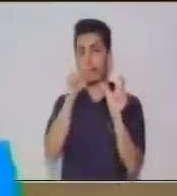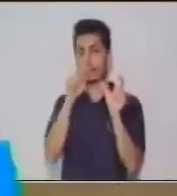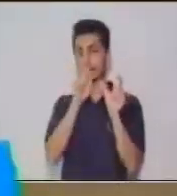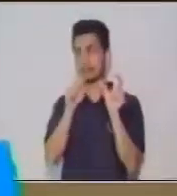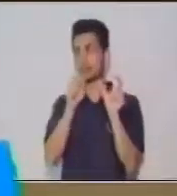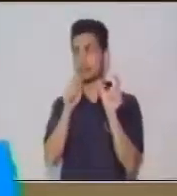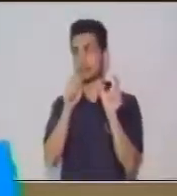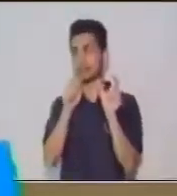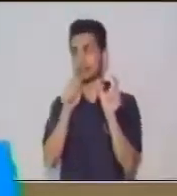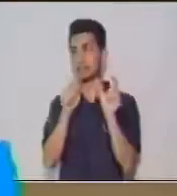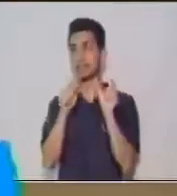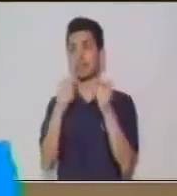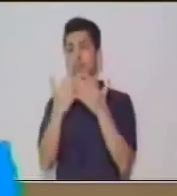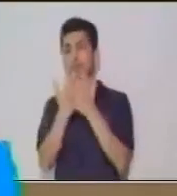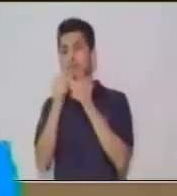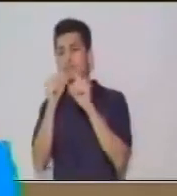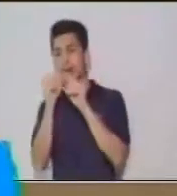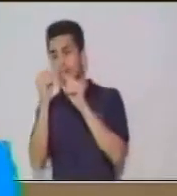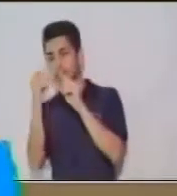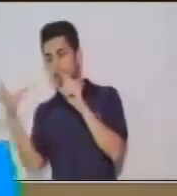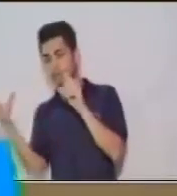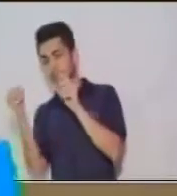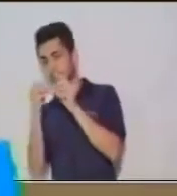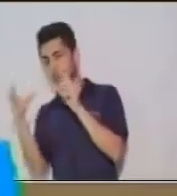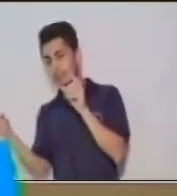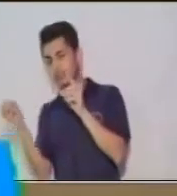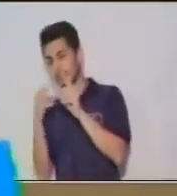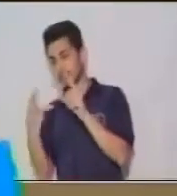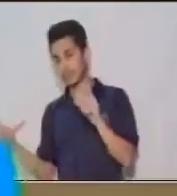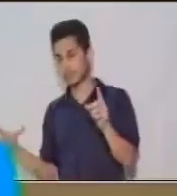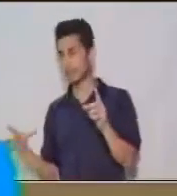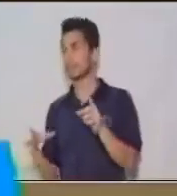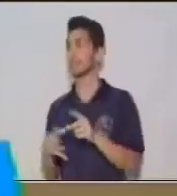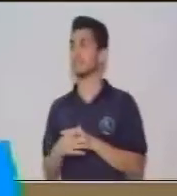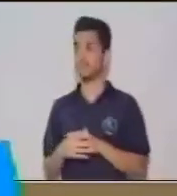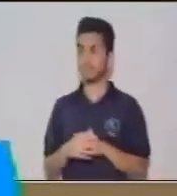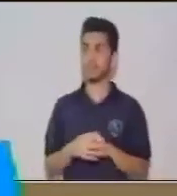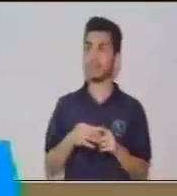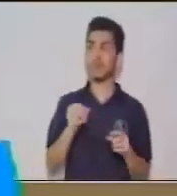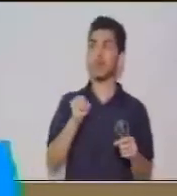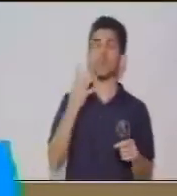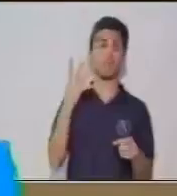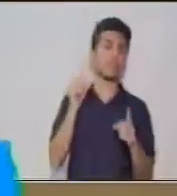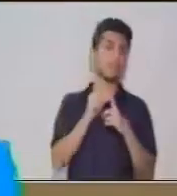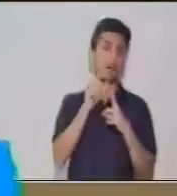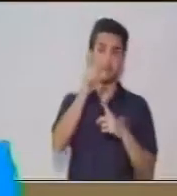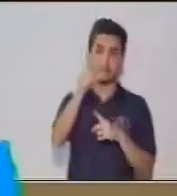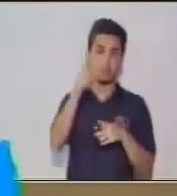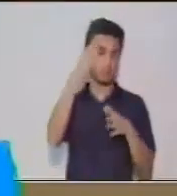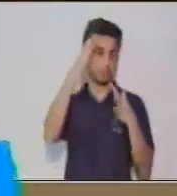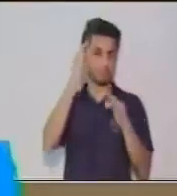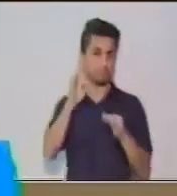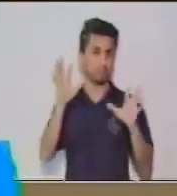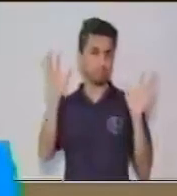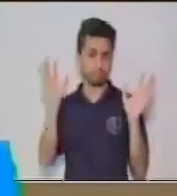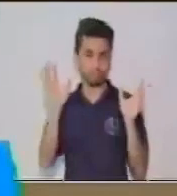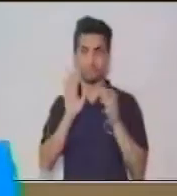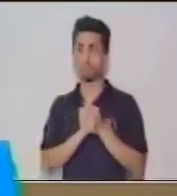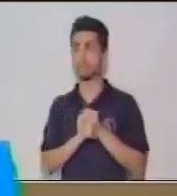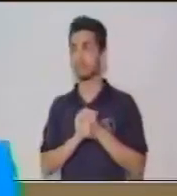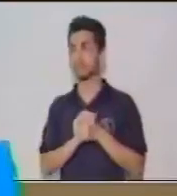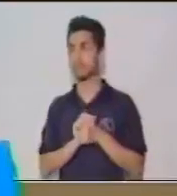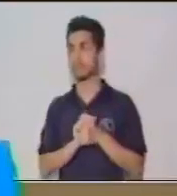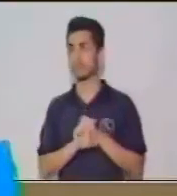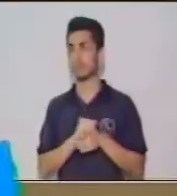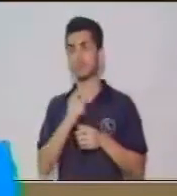crear nuevas palabras en base al lexema. La cantidad de palabras que usted quiera utilizar, y si